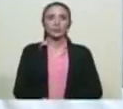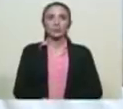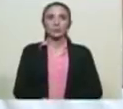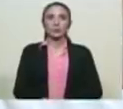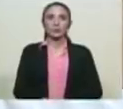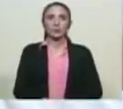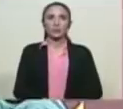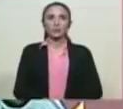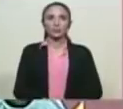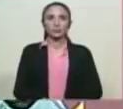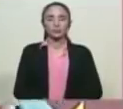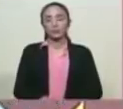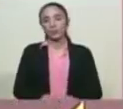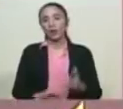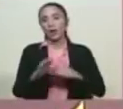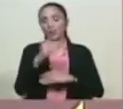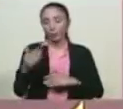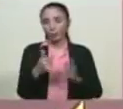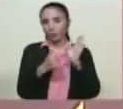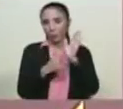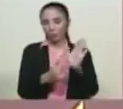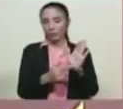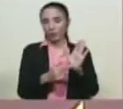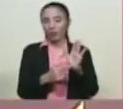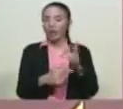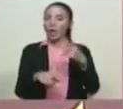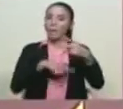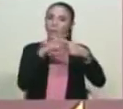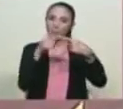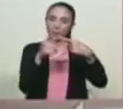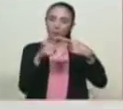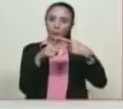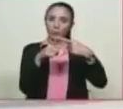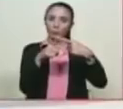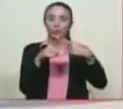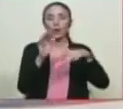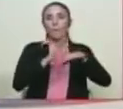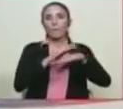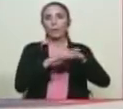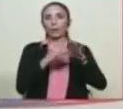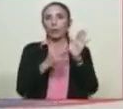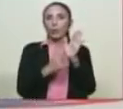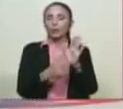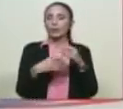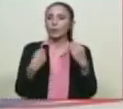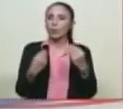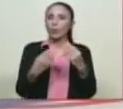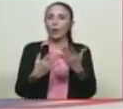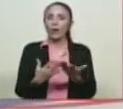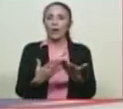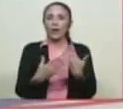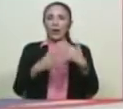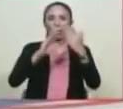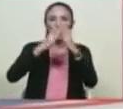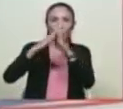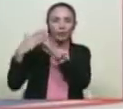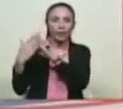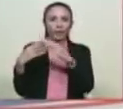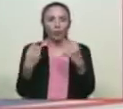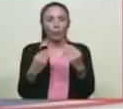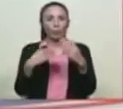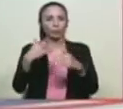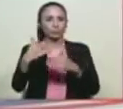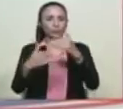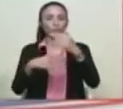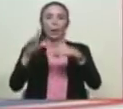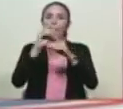Es modélico en dos sentidos. Primero, porque expresa el modelo de sociedad que queremos construir, una sociedad de